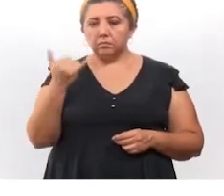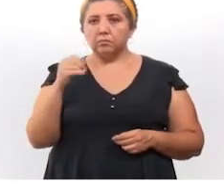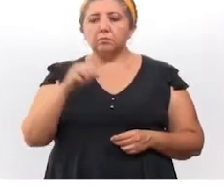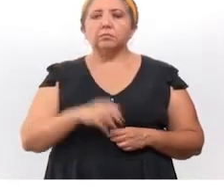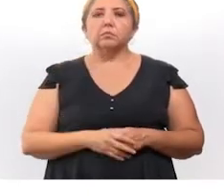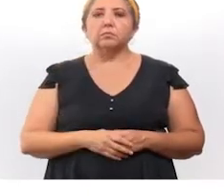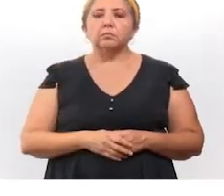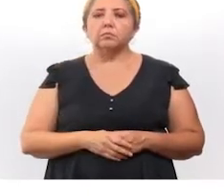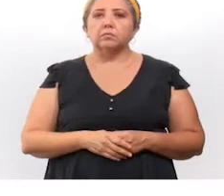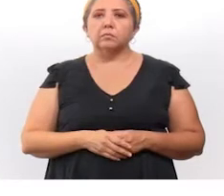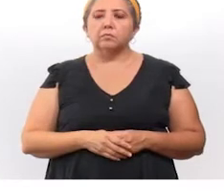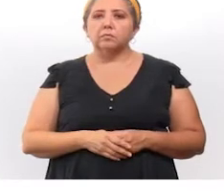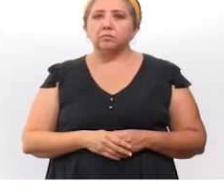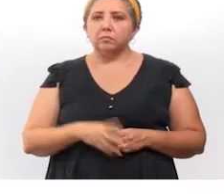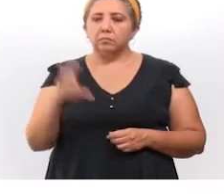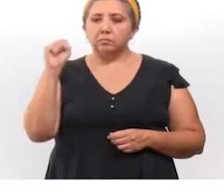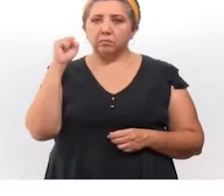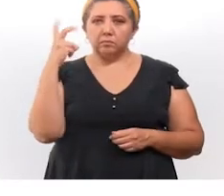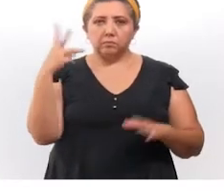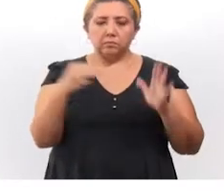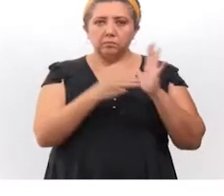foráneo. De los